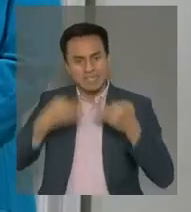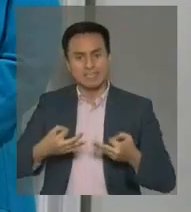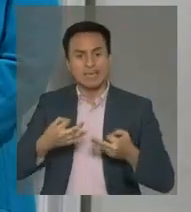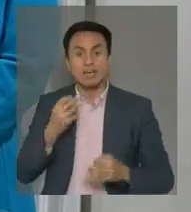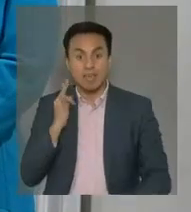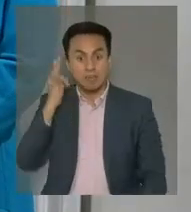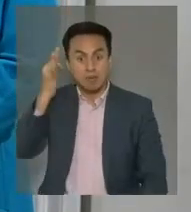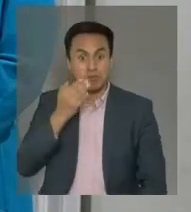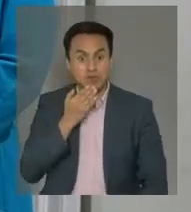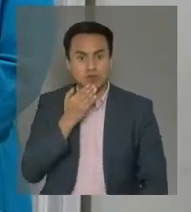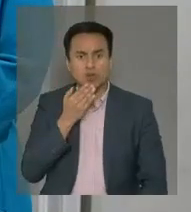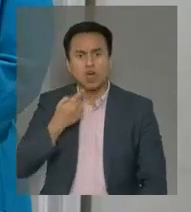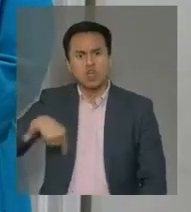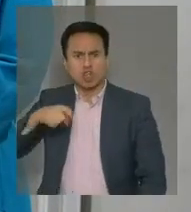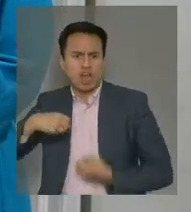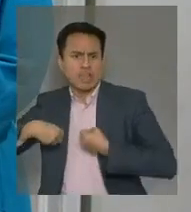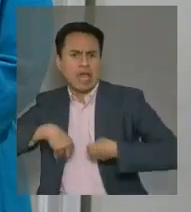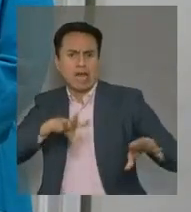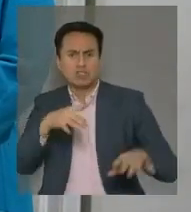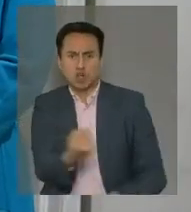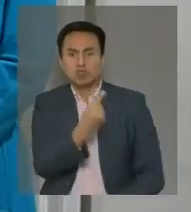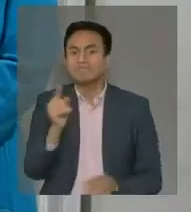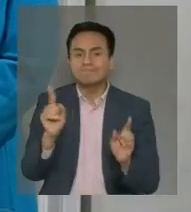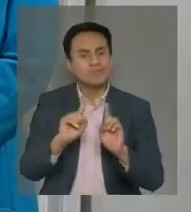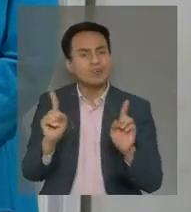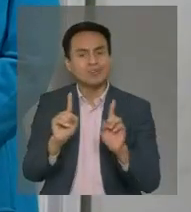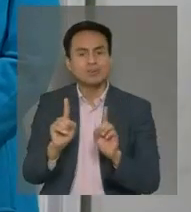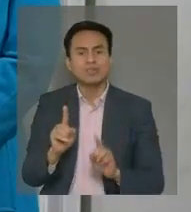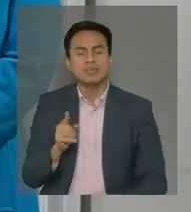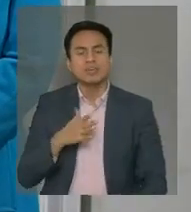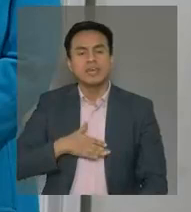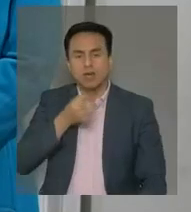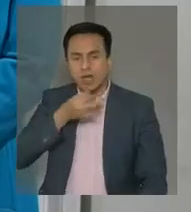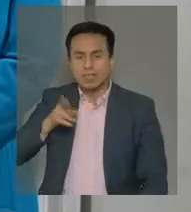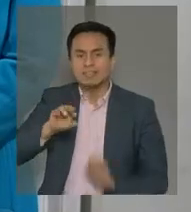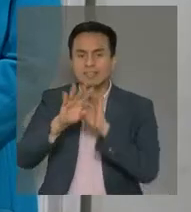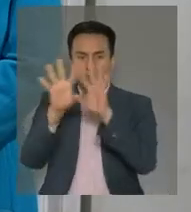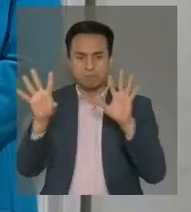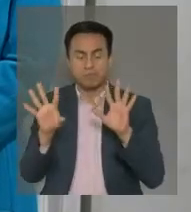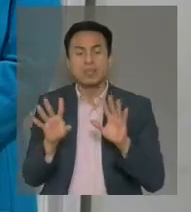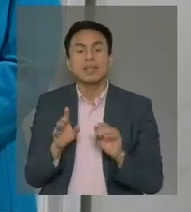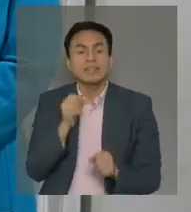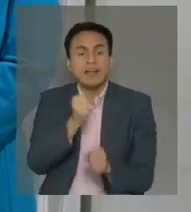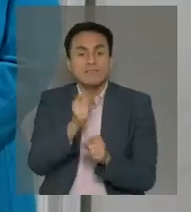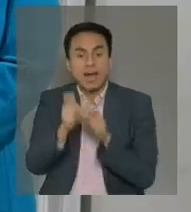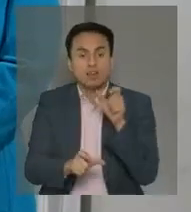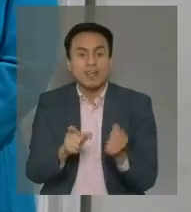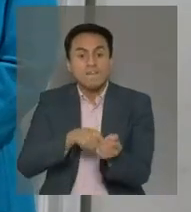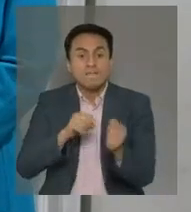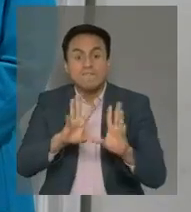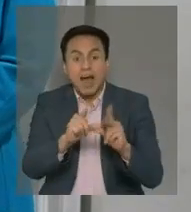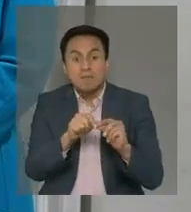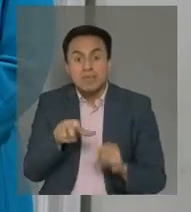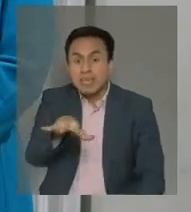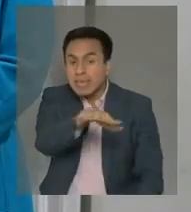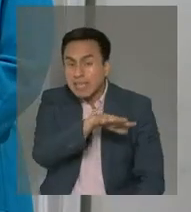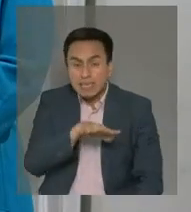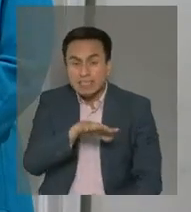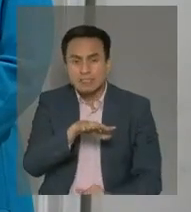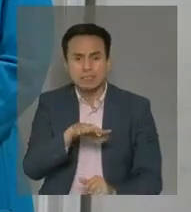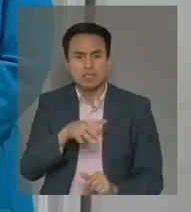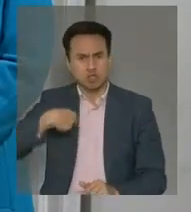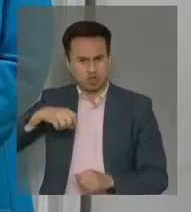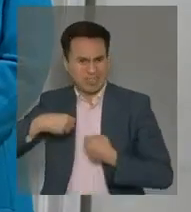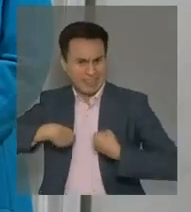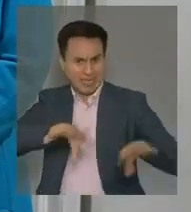futuro no los vamos a dejar solos quiero ser muy enfático a los trabajadores y sus familias no